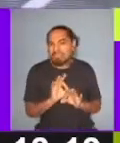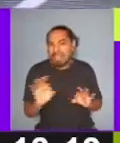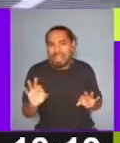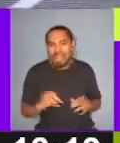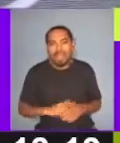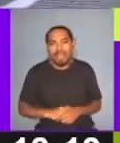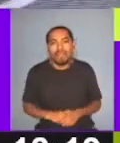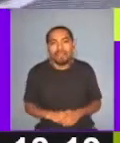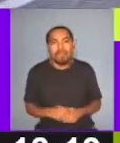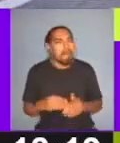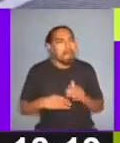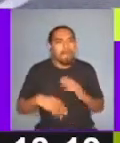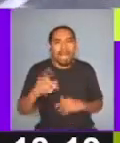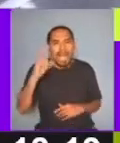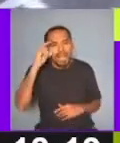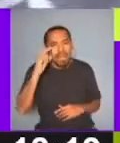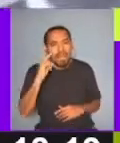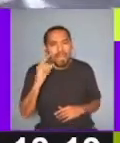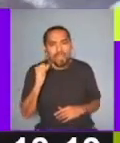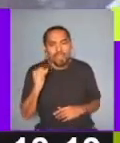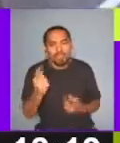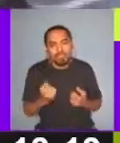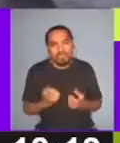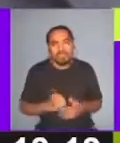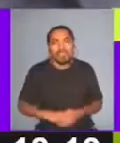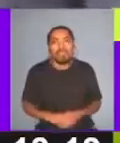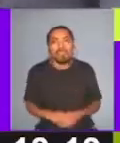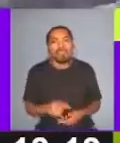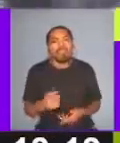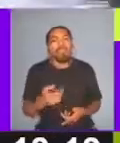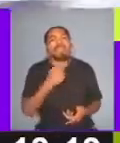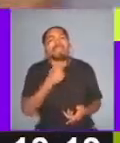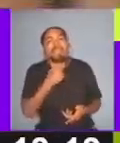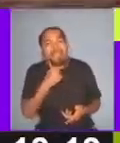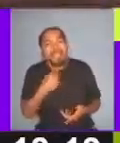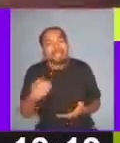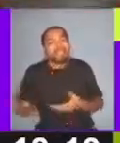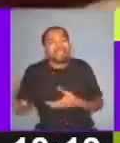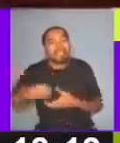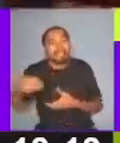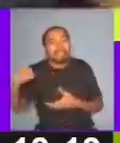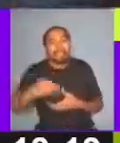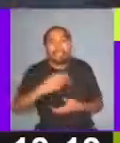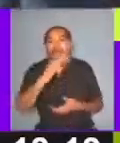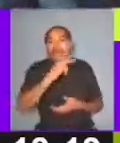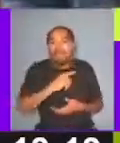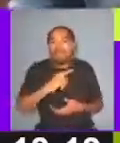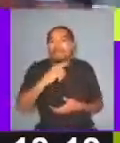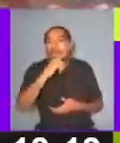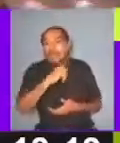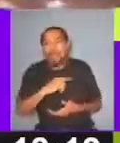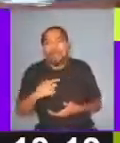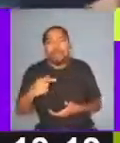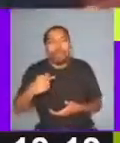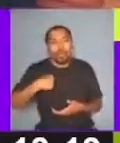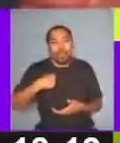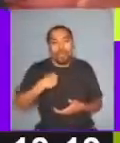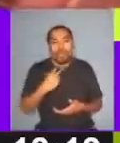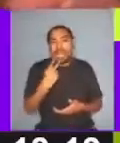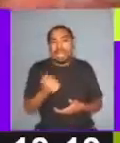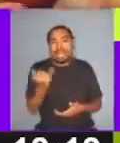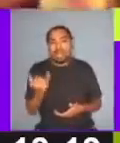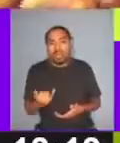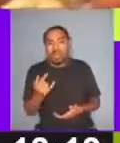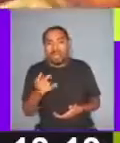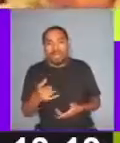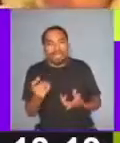querés llevar variado sí siempre tenés que llevar fruta verdura yo tengo chicos Así que siempre Y estos son los lugares más